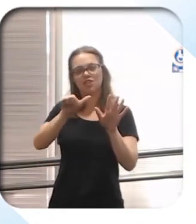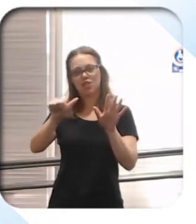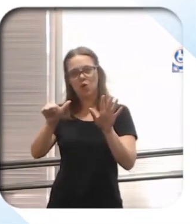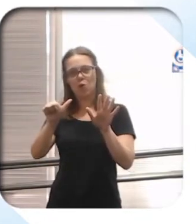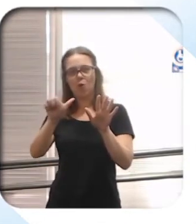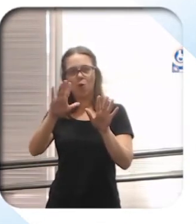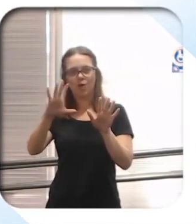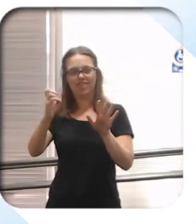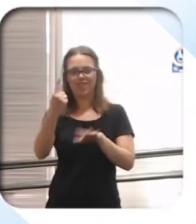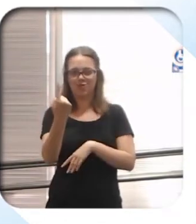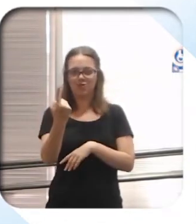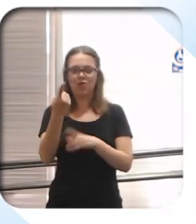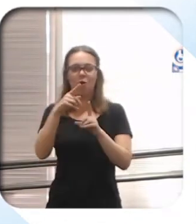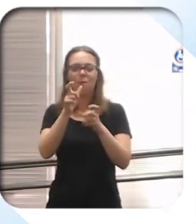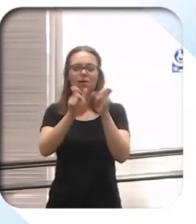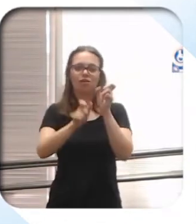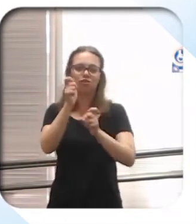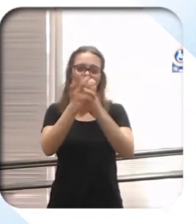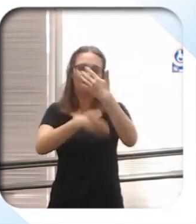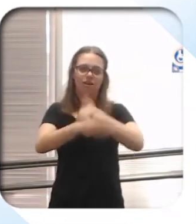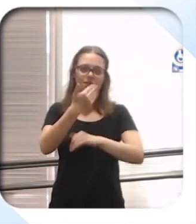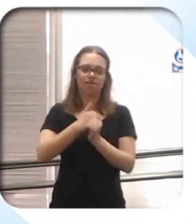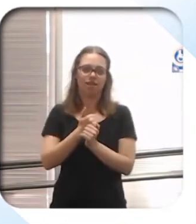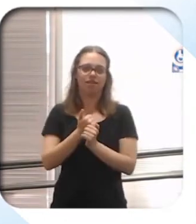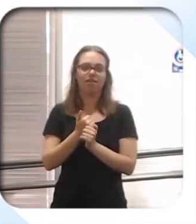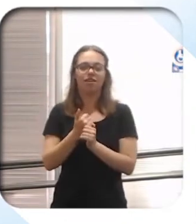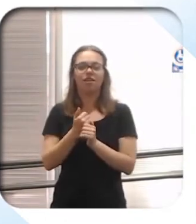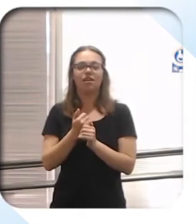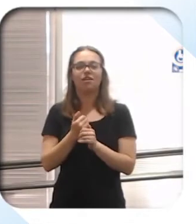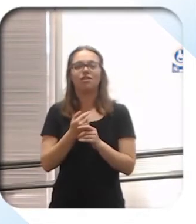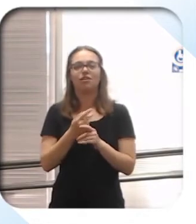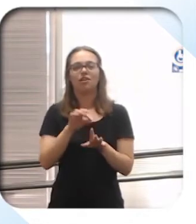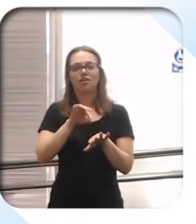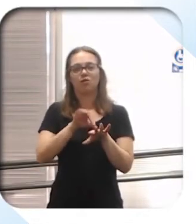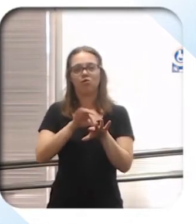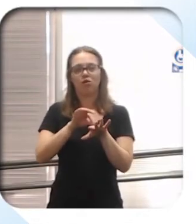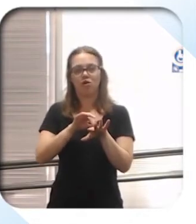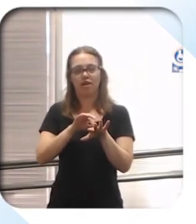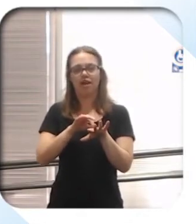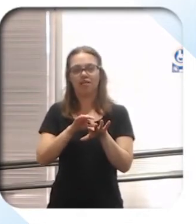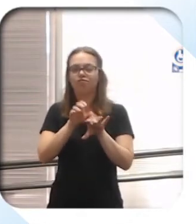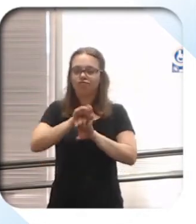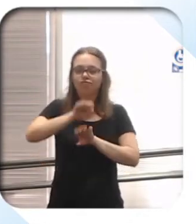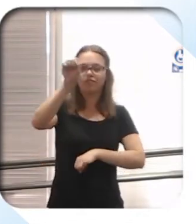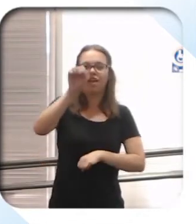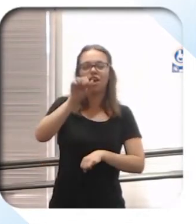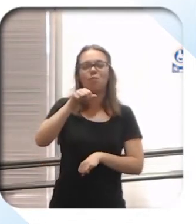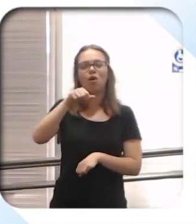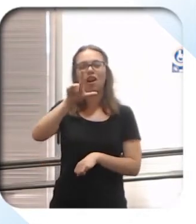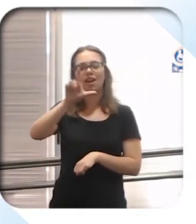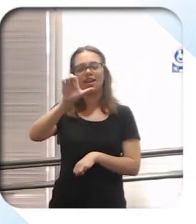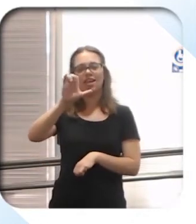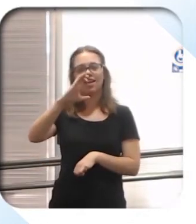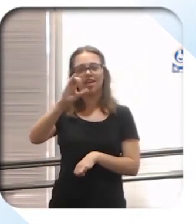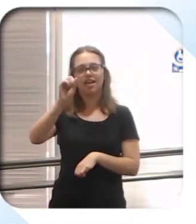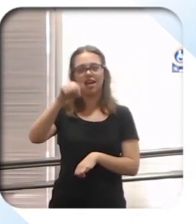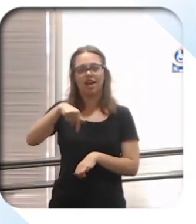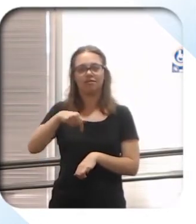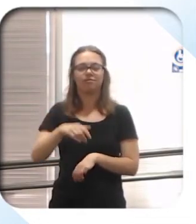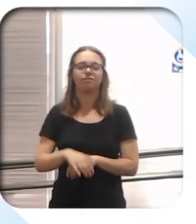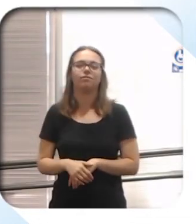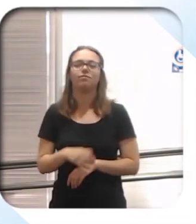18.651, protección integral de personas con discapacidad. La doctora neuropediatra certificada por LINCA, Liga